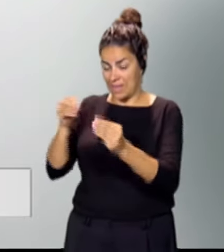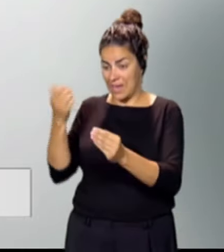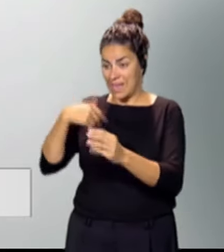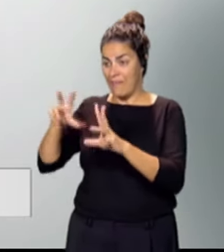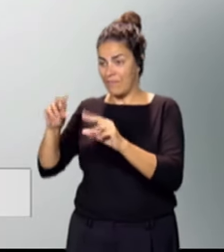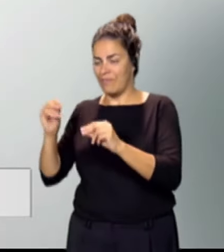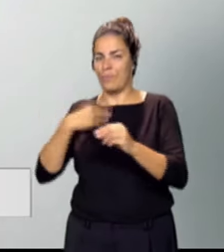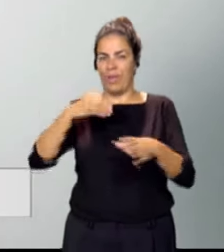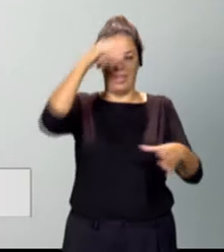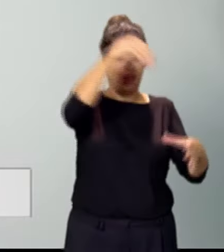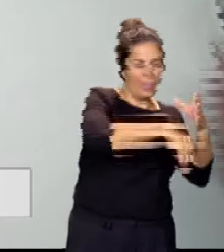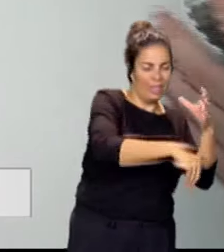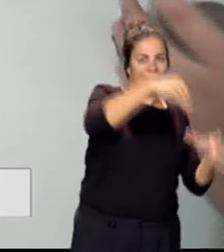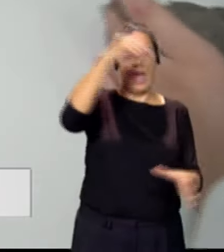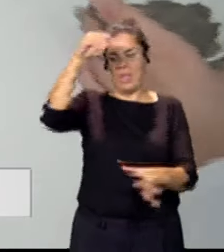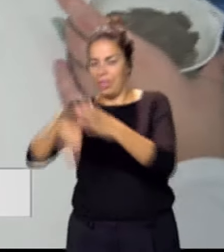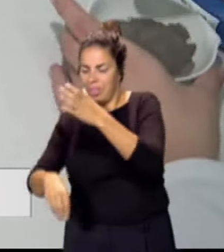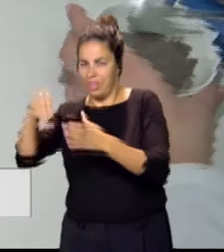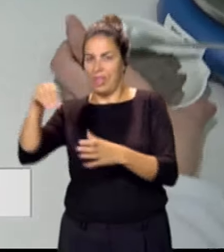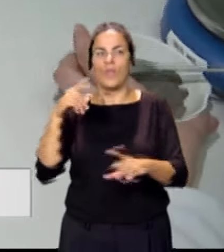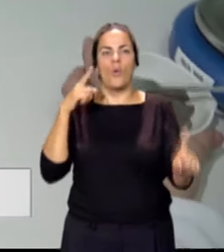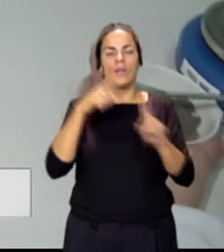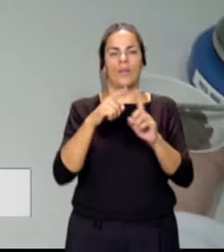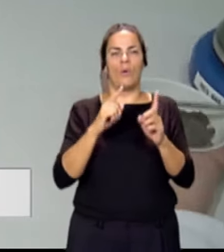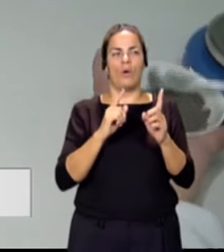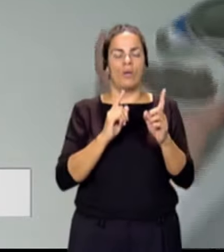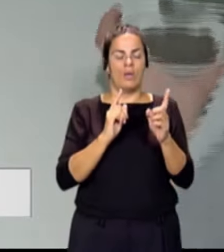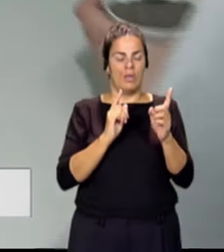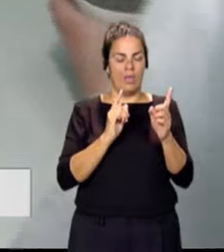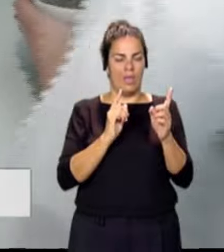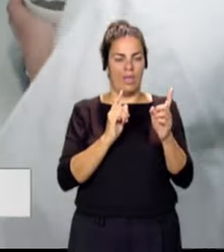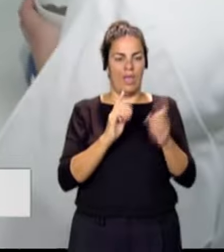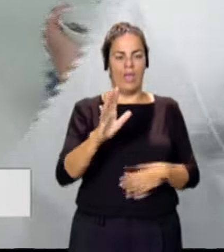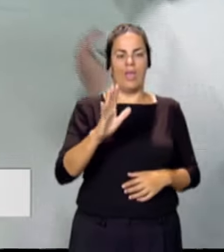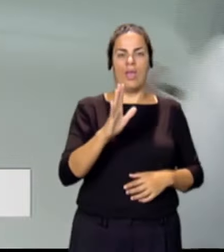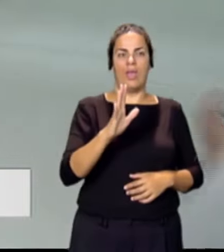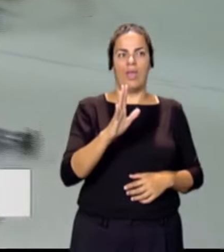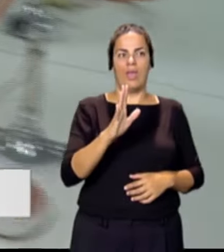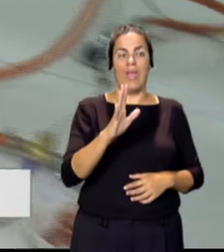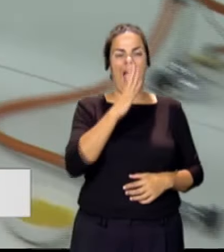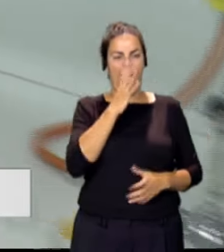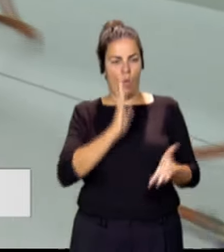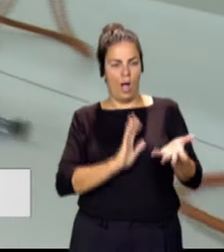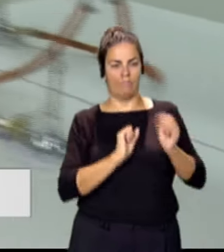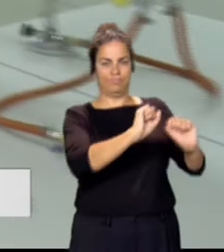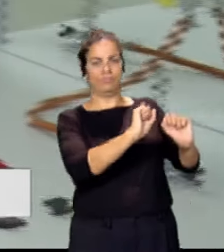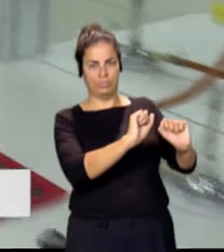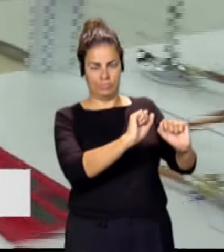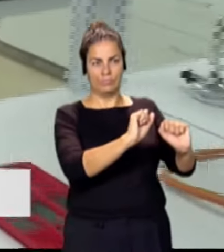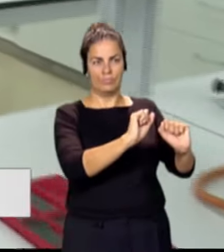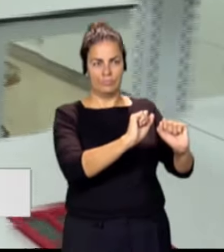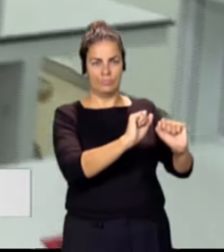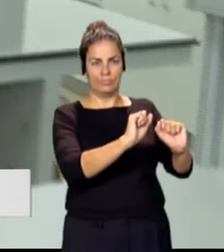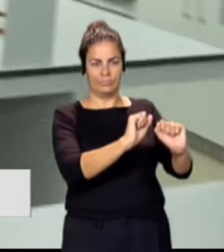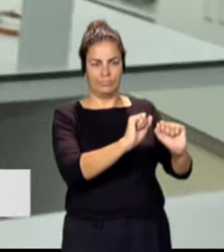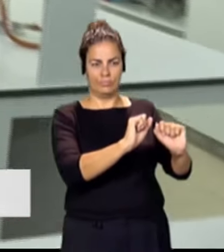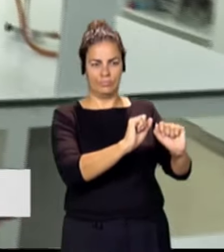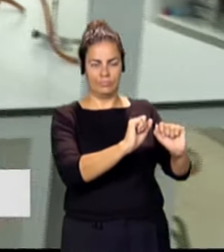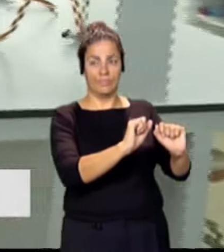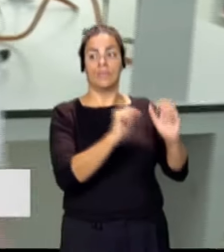sea hidrófobo en eso estamos porque no hemos conseguido del todo el ese ese objetivo Y por último todo